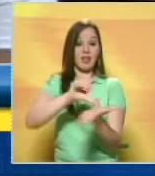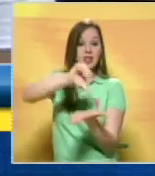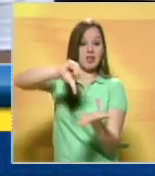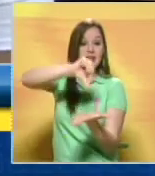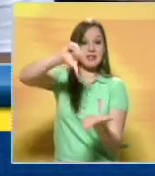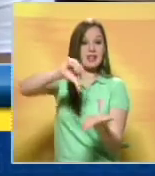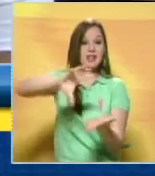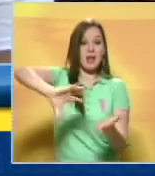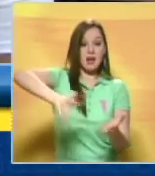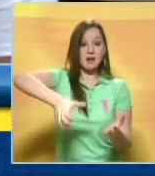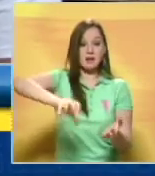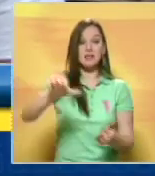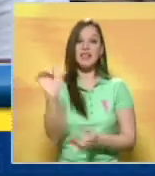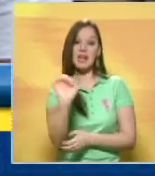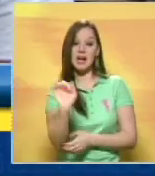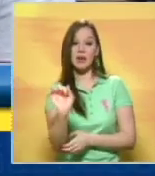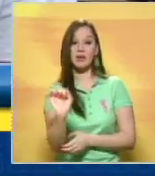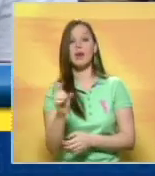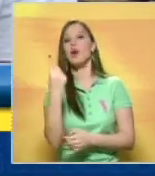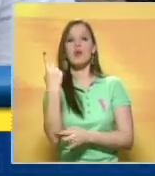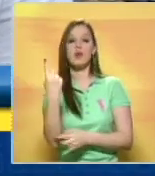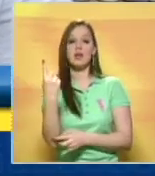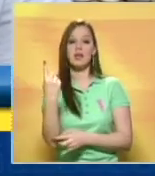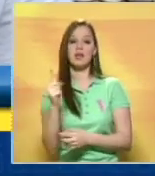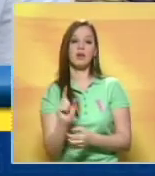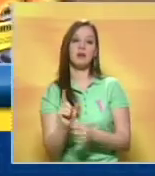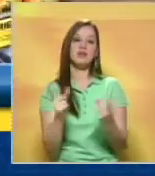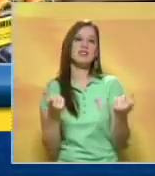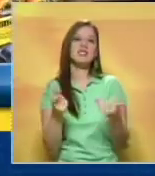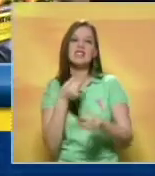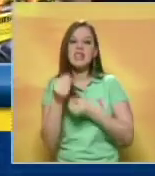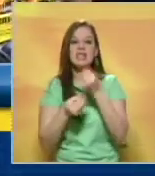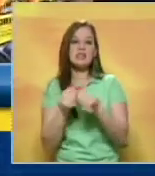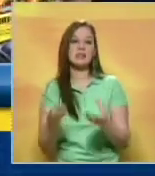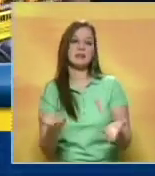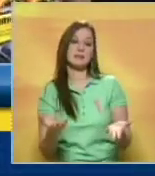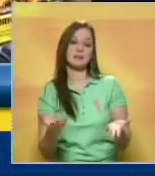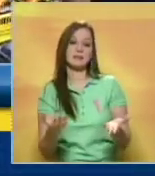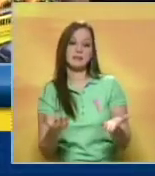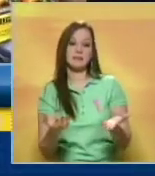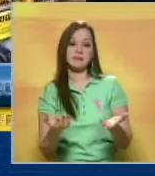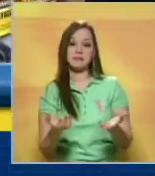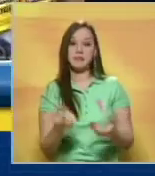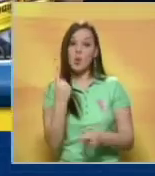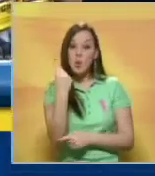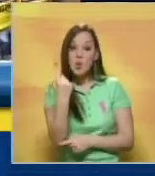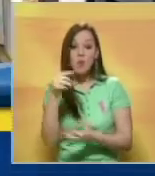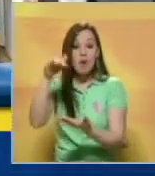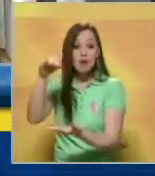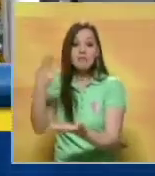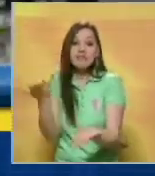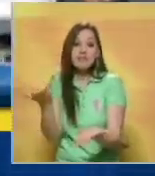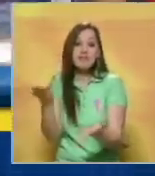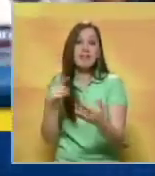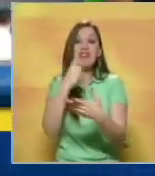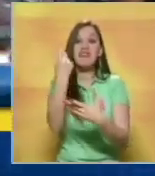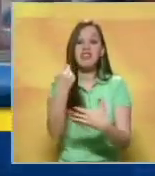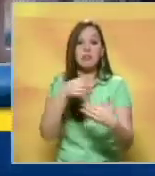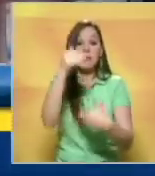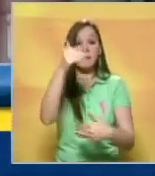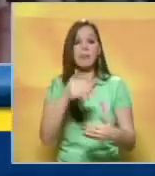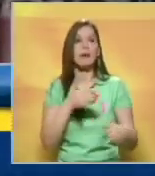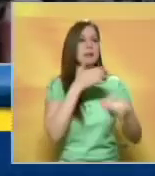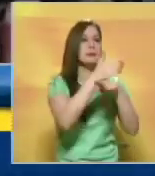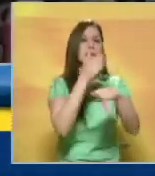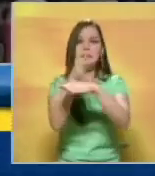son un litro de sintético y con un litro nadie hace nada. Los conductores recorren diversidad de establecimientos para conseguir el